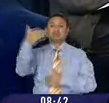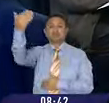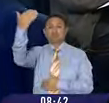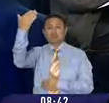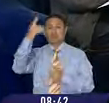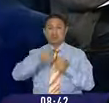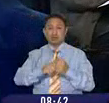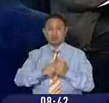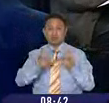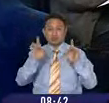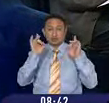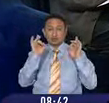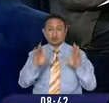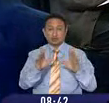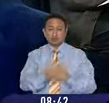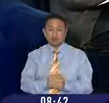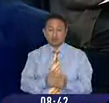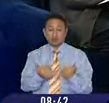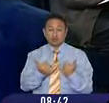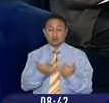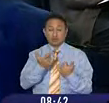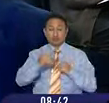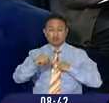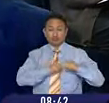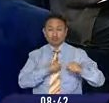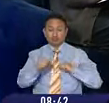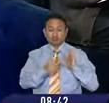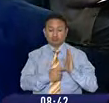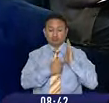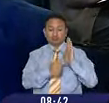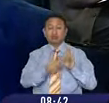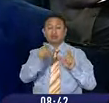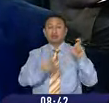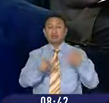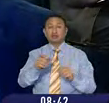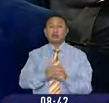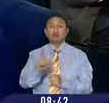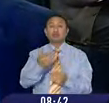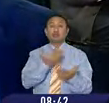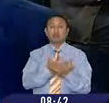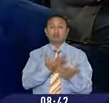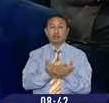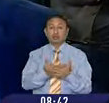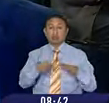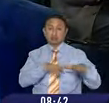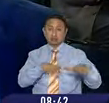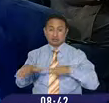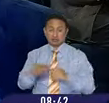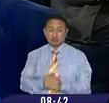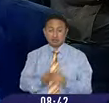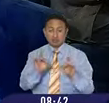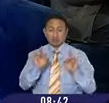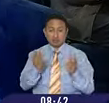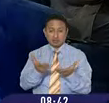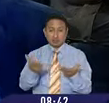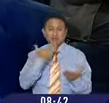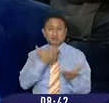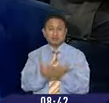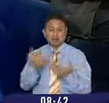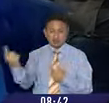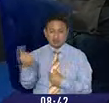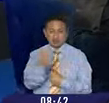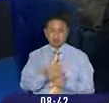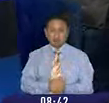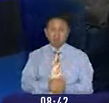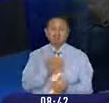Quito. Suerte en este trabajo arduo que es presentar a la ciudadanía las propuestas y las acciones. Suerte en el camino, Omar. Muchas gracias por venir. Gracias,